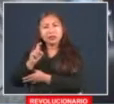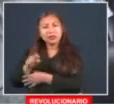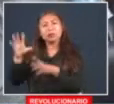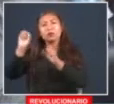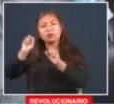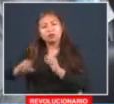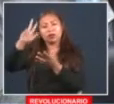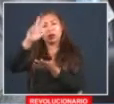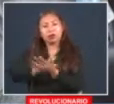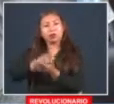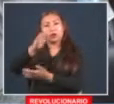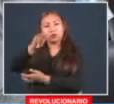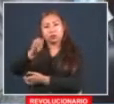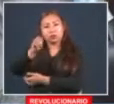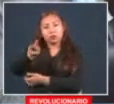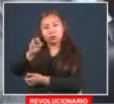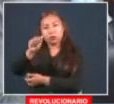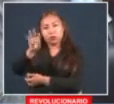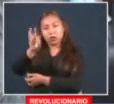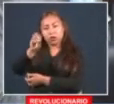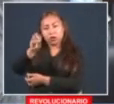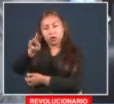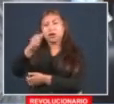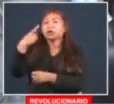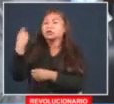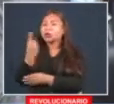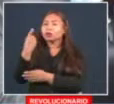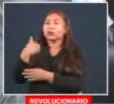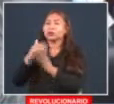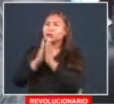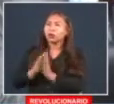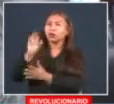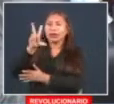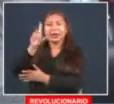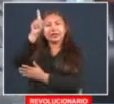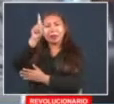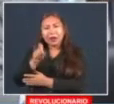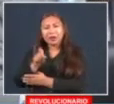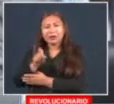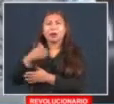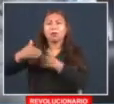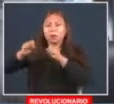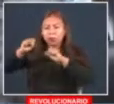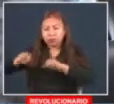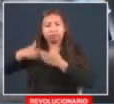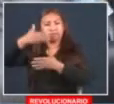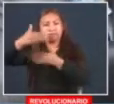nada regalado, estamos pidiendo solamente 3 meses que después vamos a pagarlo.